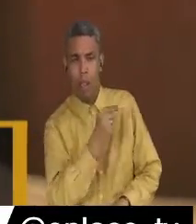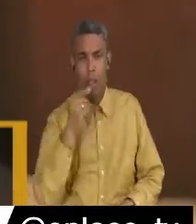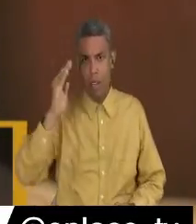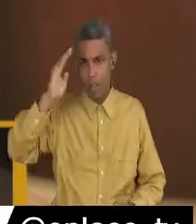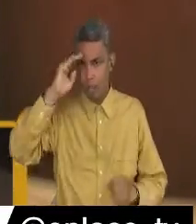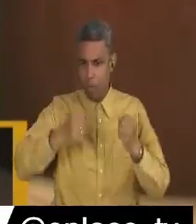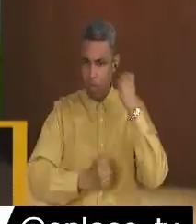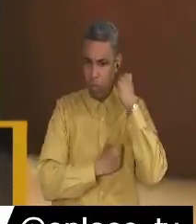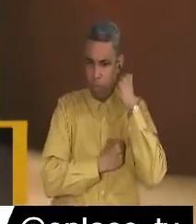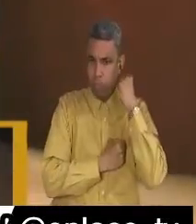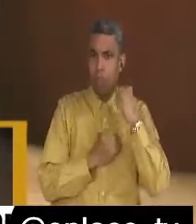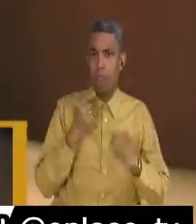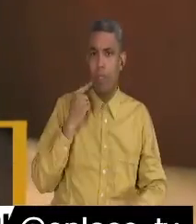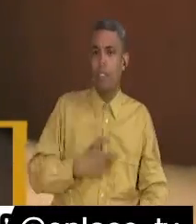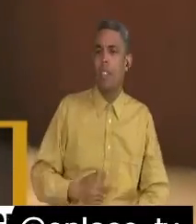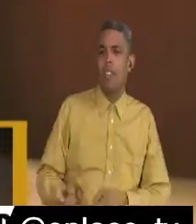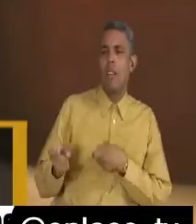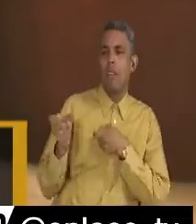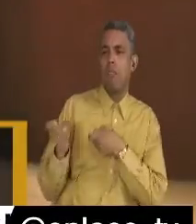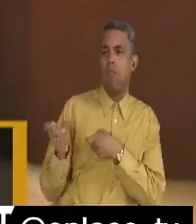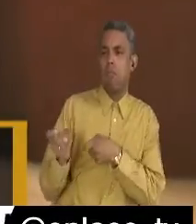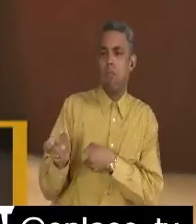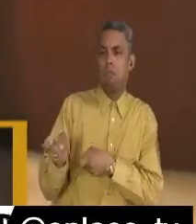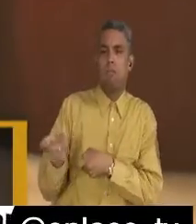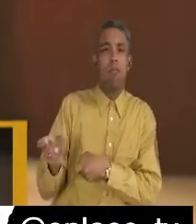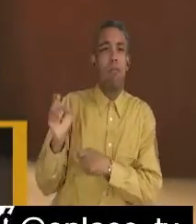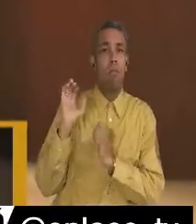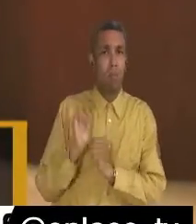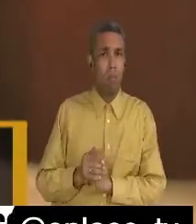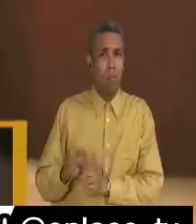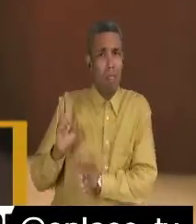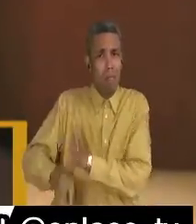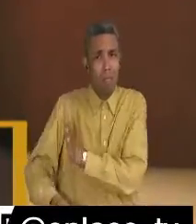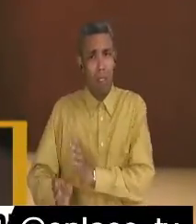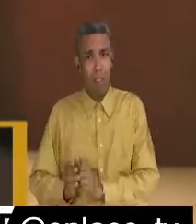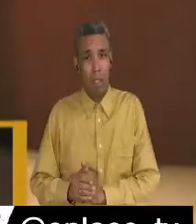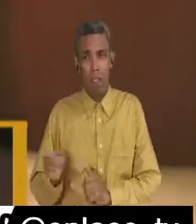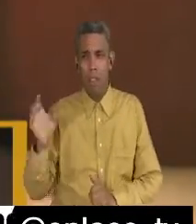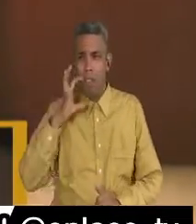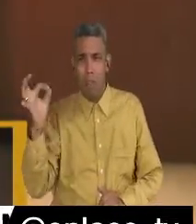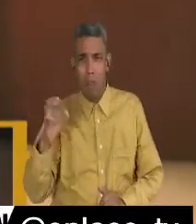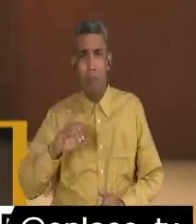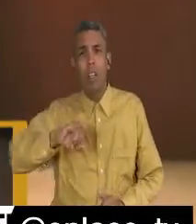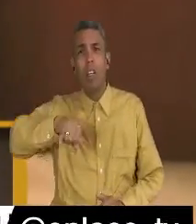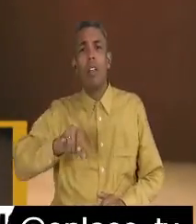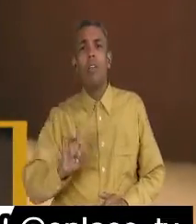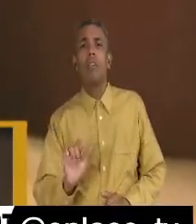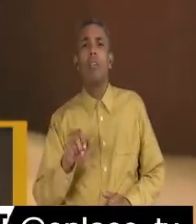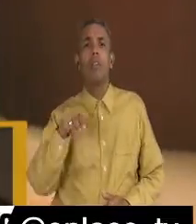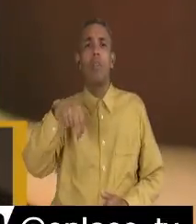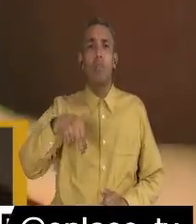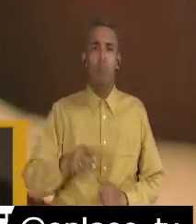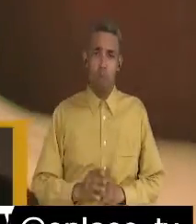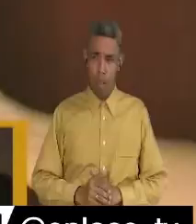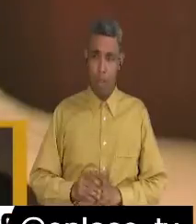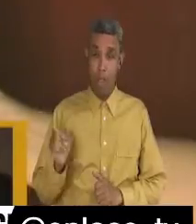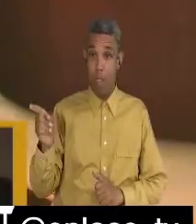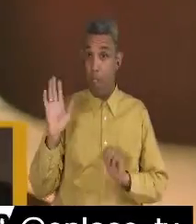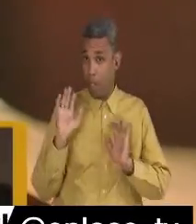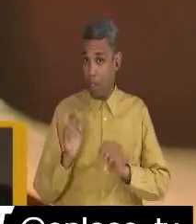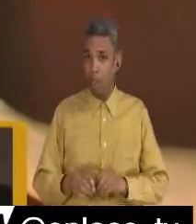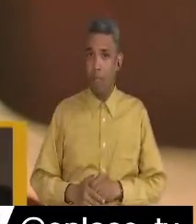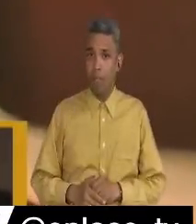Jesús Gutiérrez, que es un campesino de la zona caracterizado por el tema de generar todas las acciones que vayan